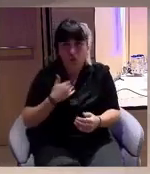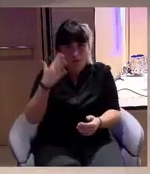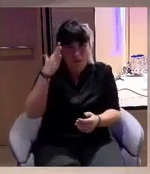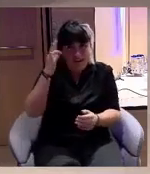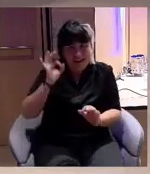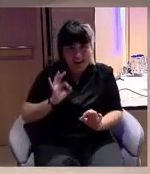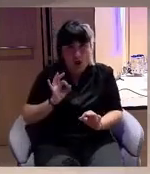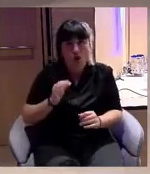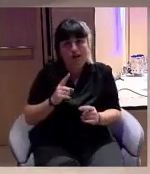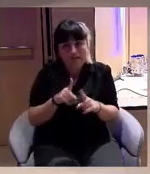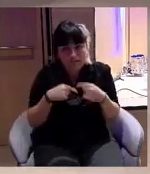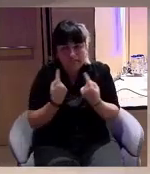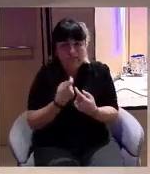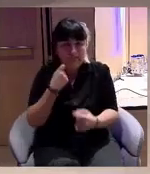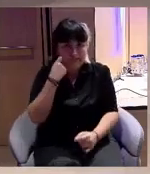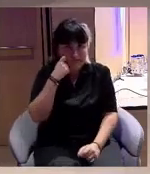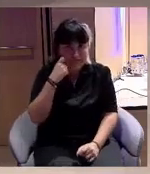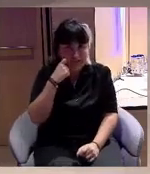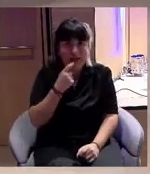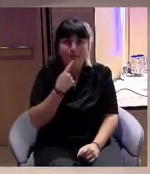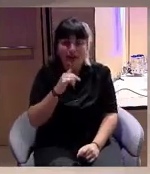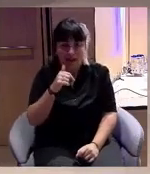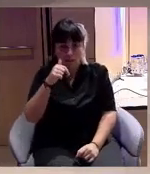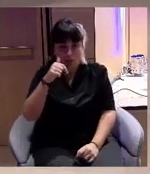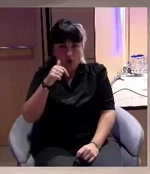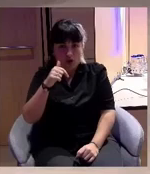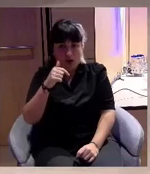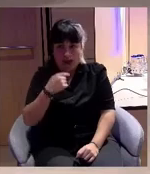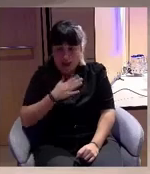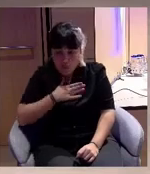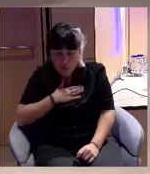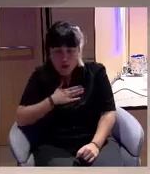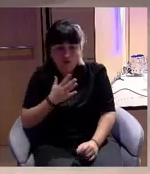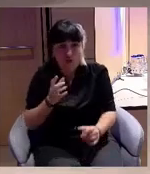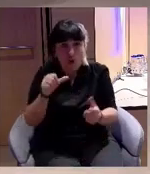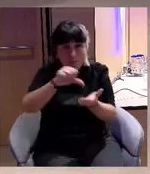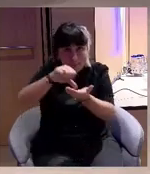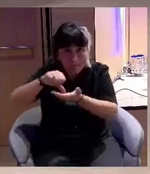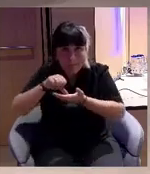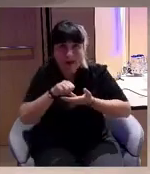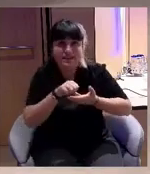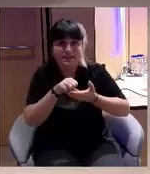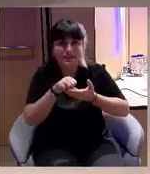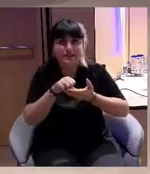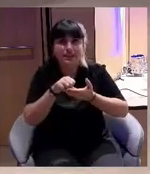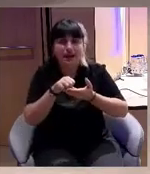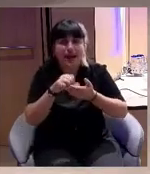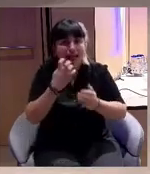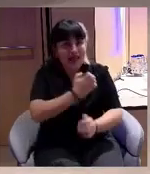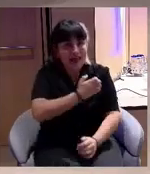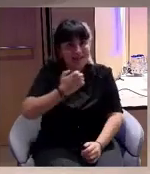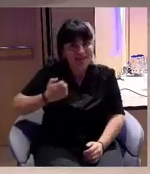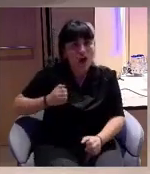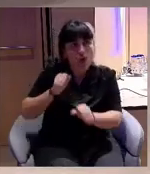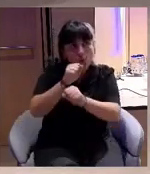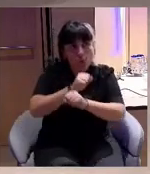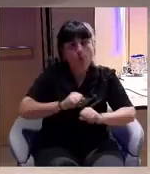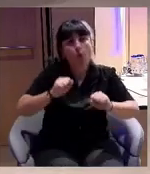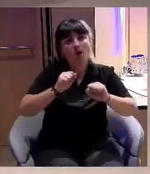lejos de que el estado por lo menos en nuestros países Avance en el proceso de